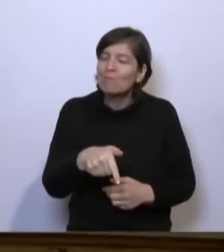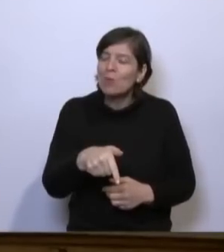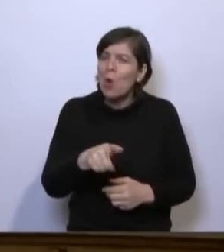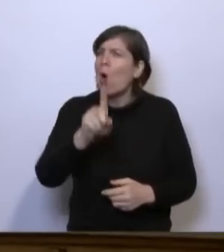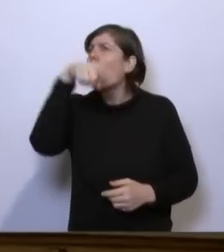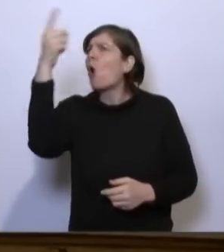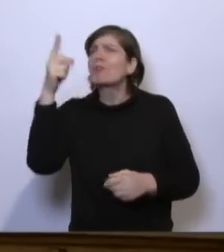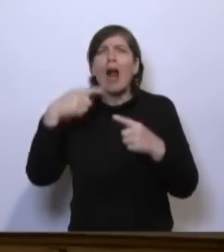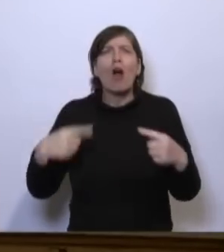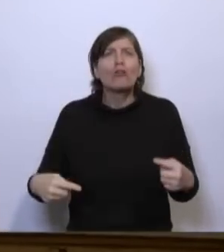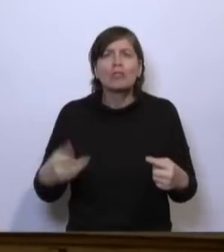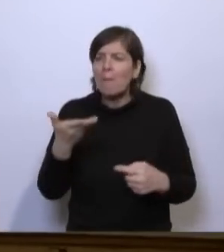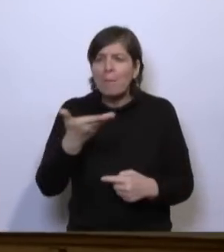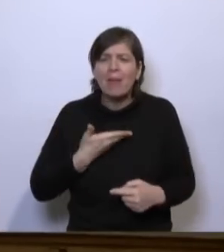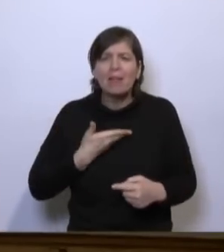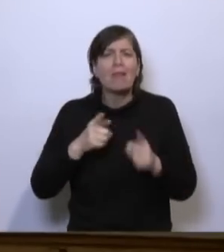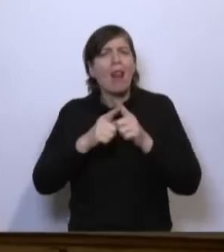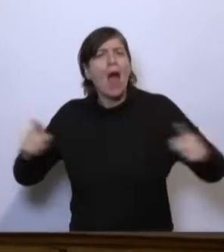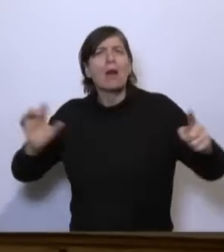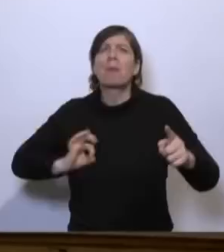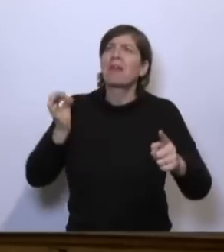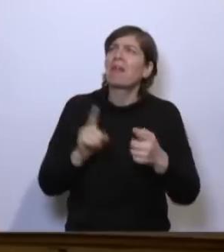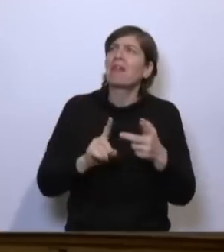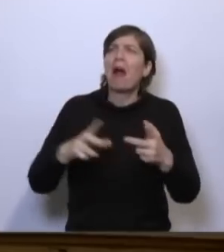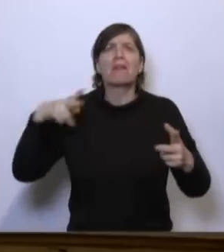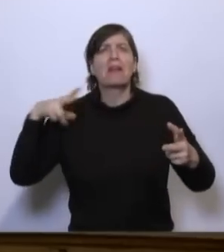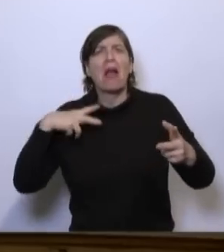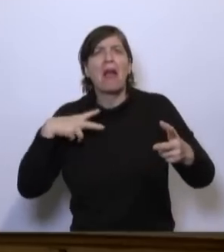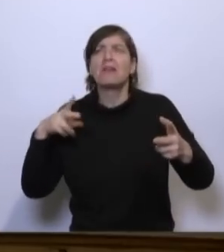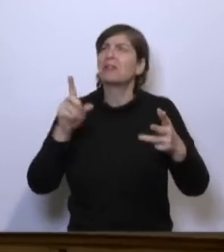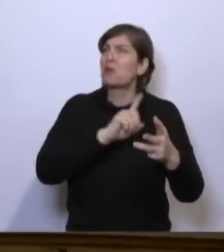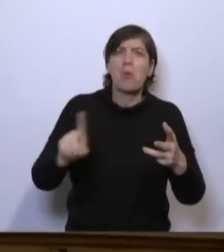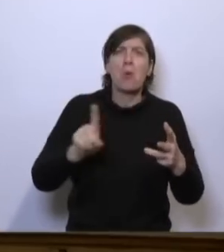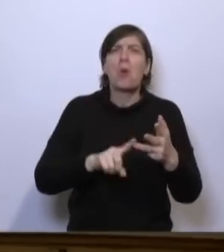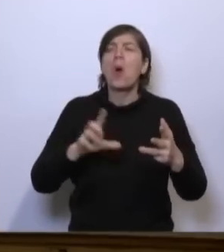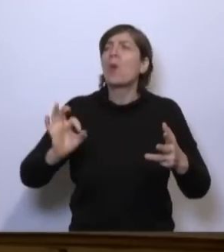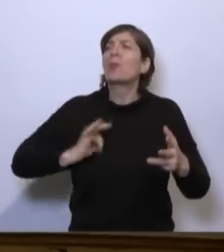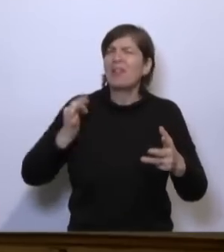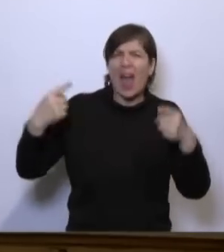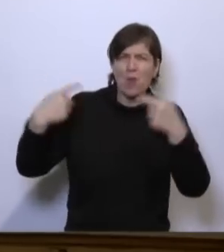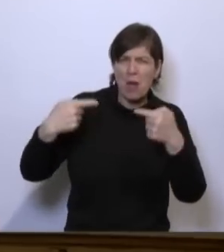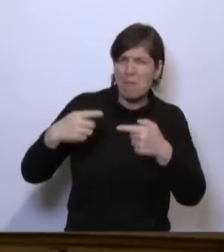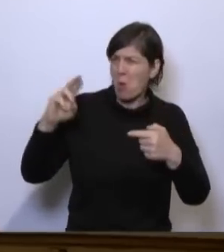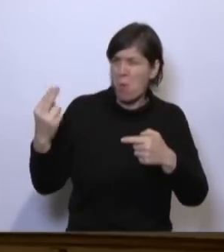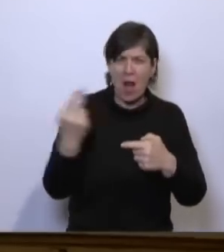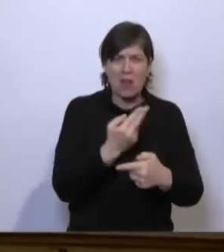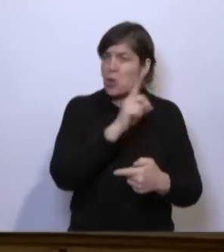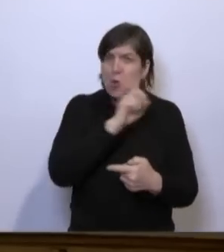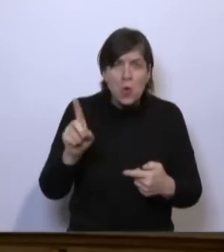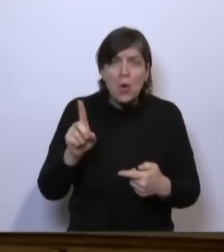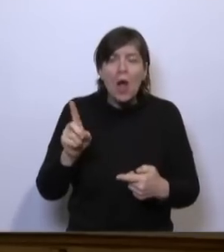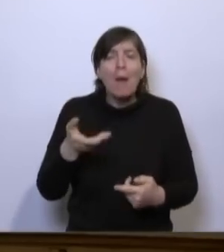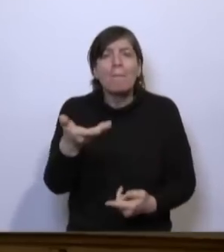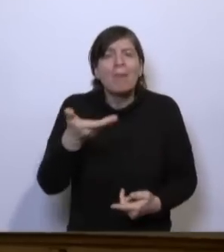no has pedido para ti una larga vida ni riqueza ni la vida de tus enemigos, sino que